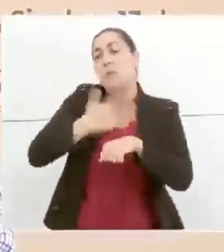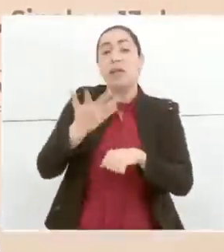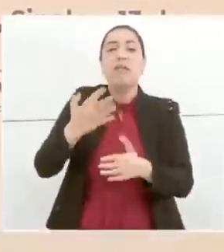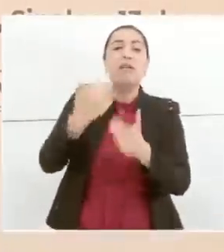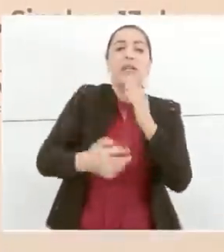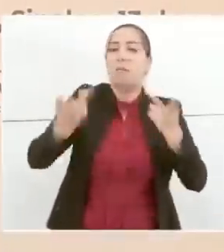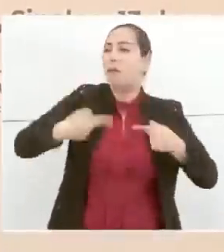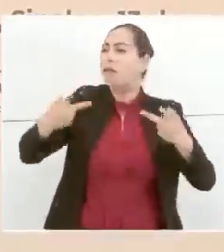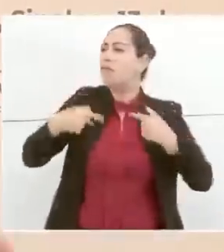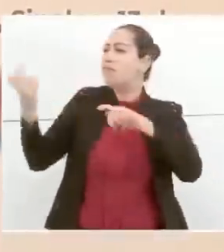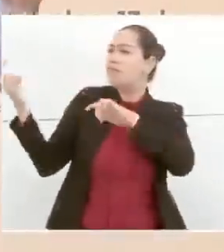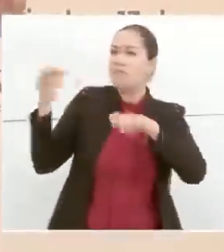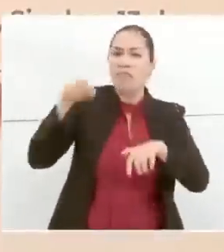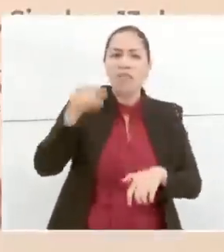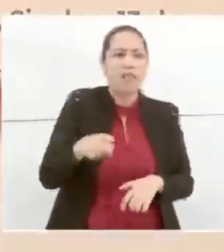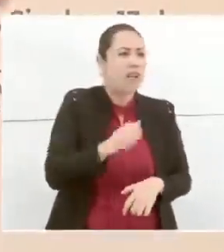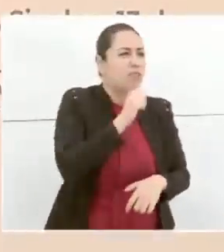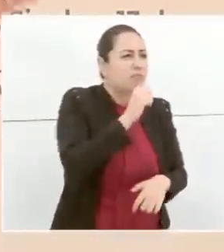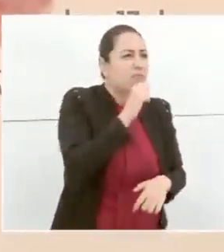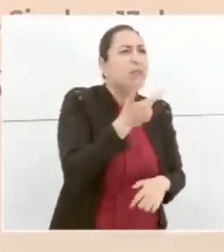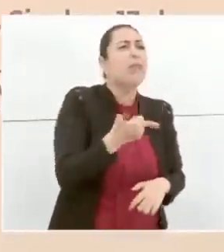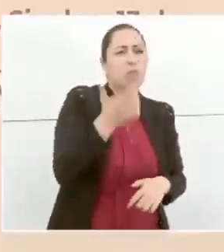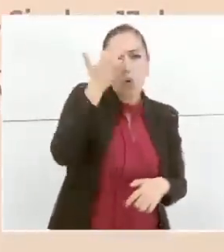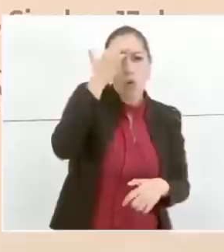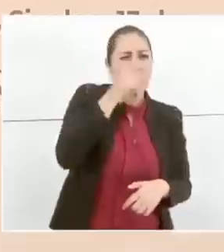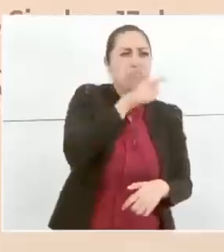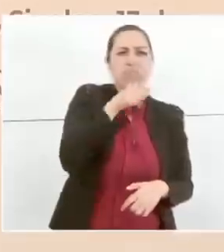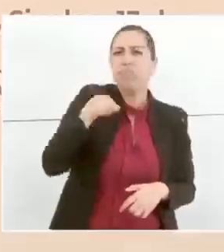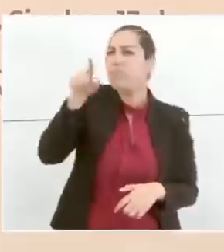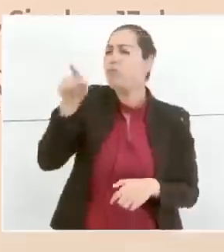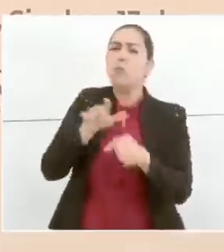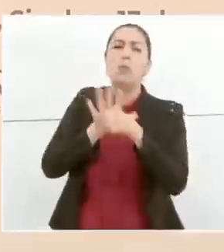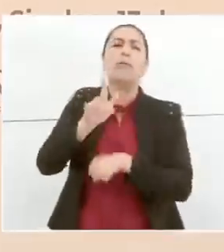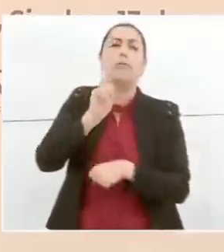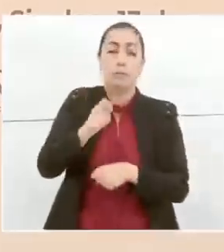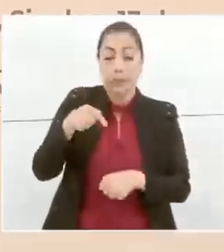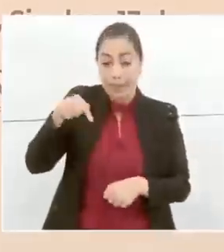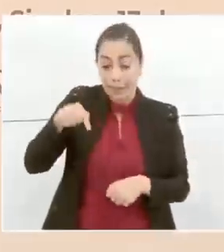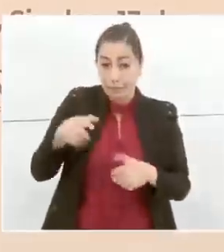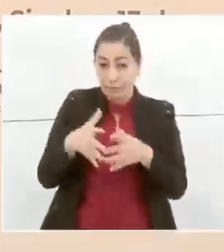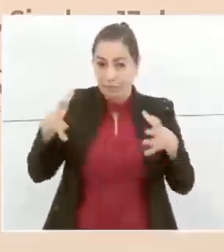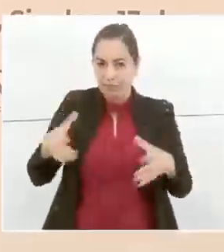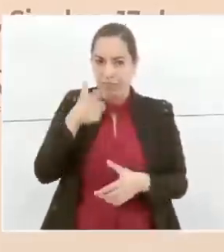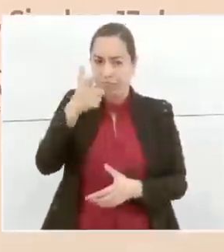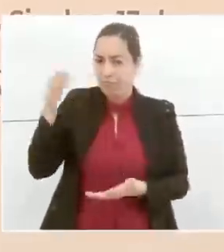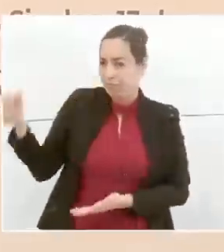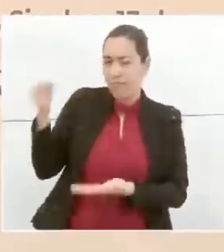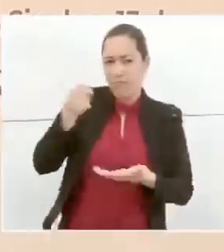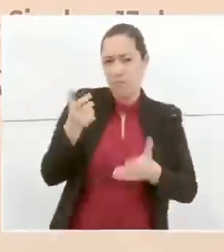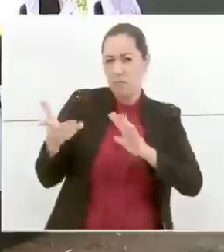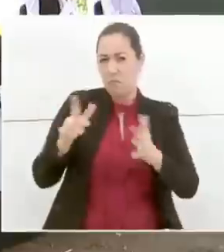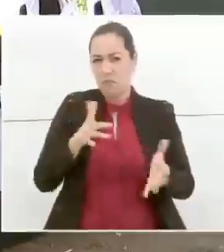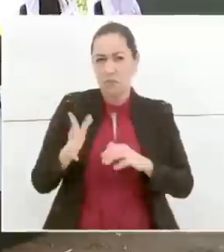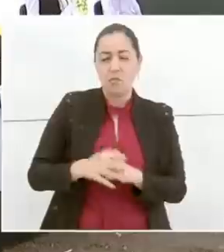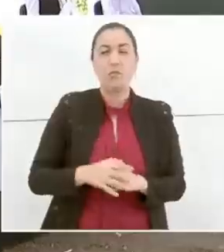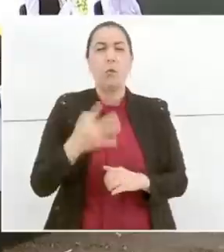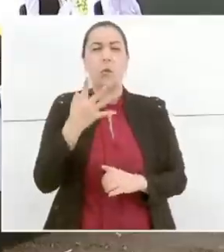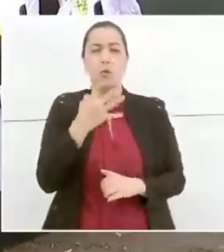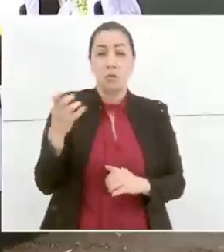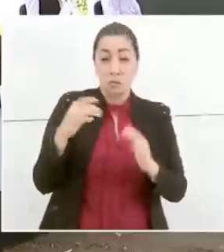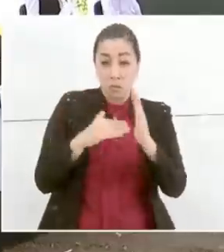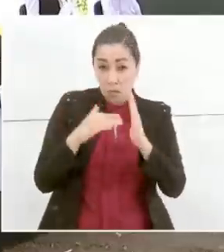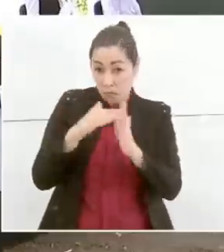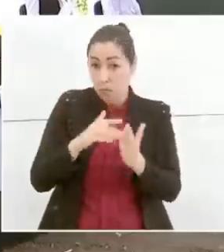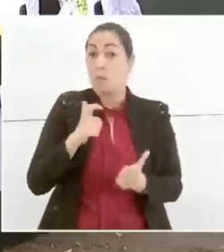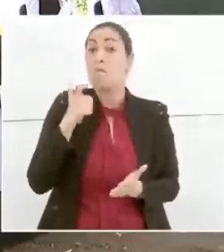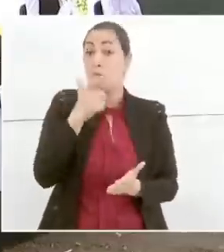dimensión de esta tamaño de inversión, que son alrededor de 400 millones de pesos, pero se siente.